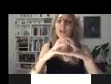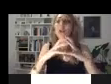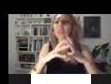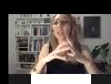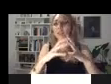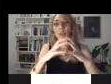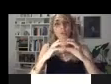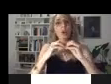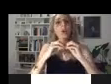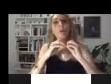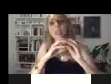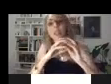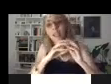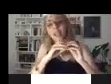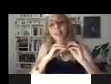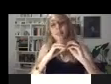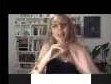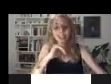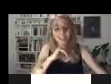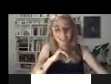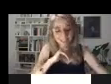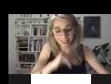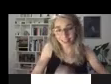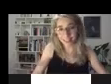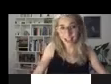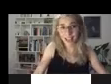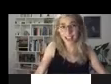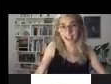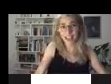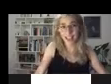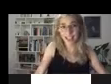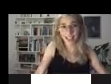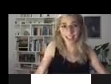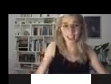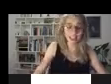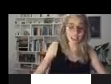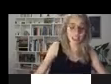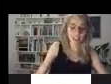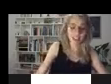en el 1900, porque Monet decía que